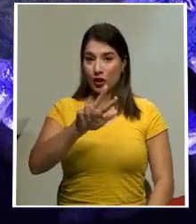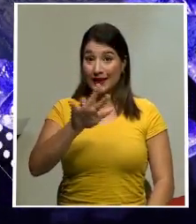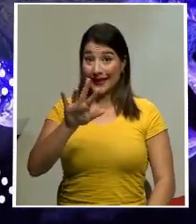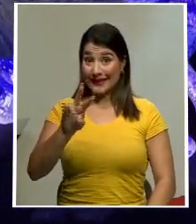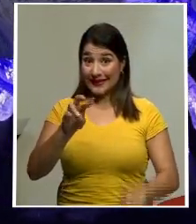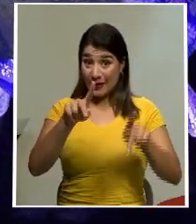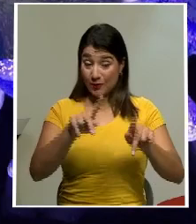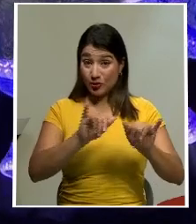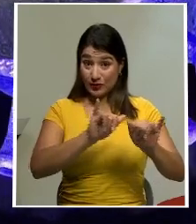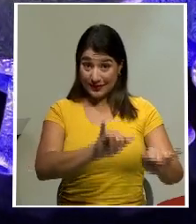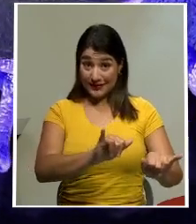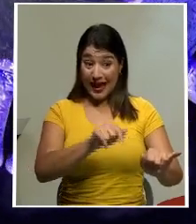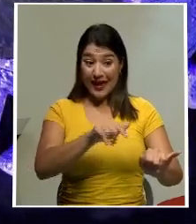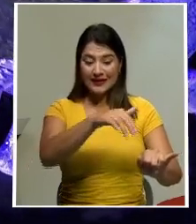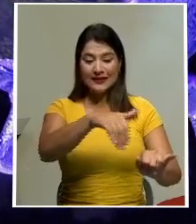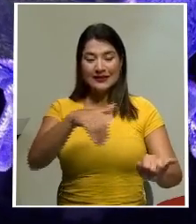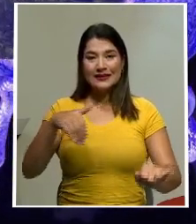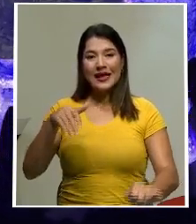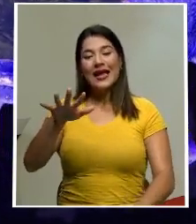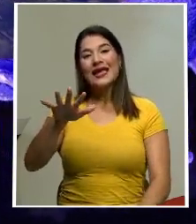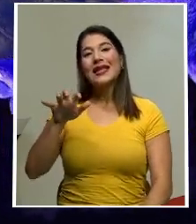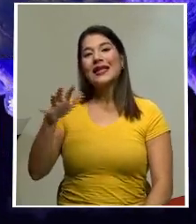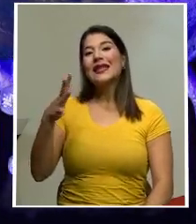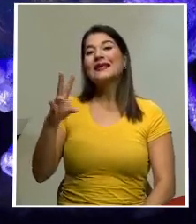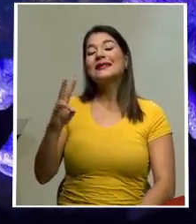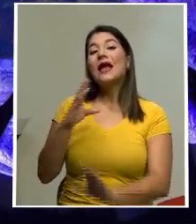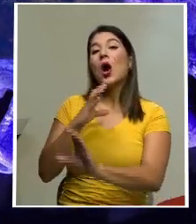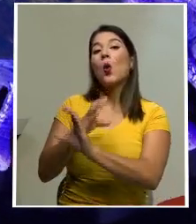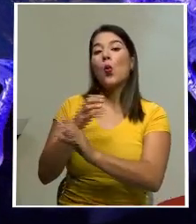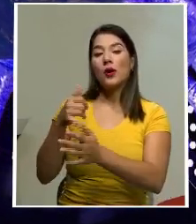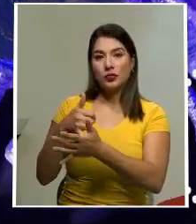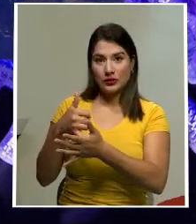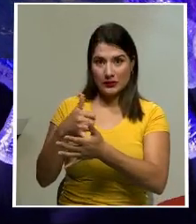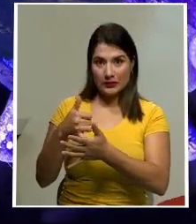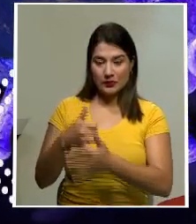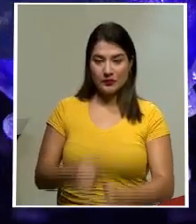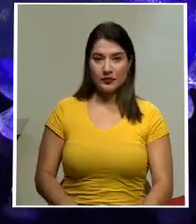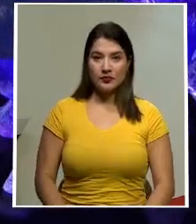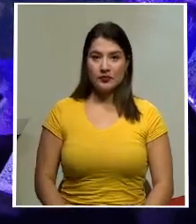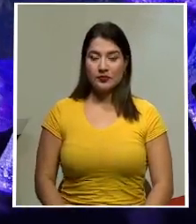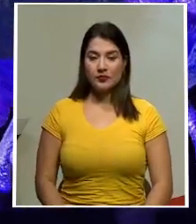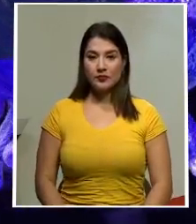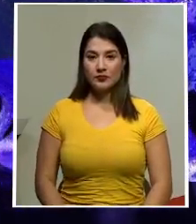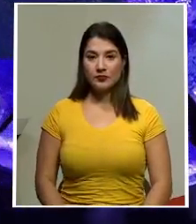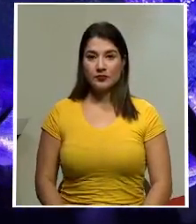De estas, 517 están en unidades de cuidados intensivos.